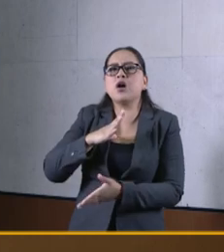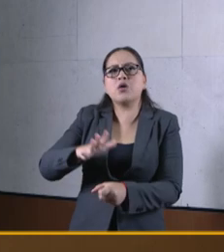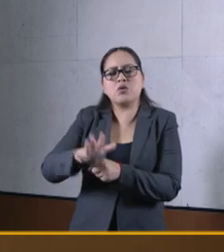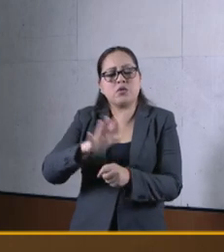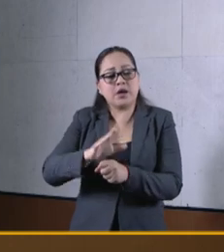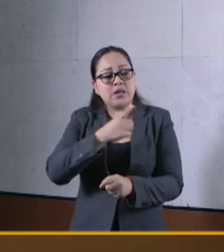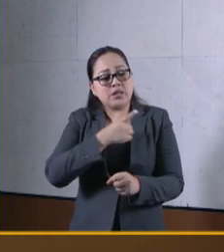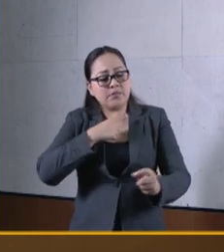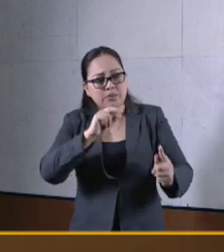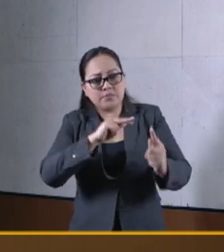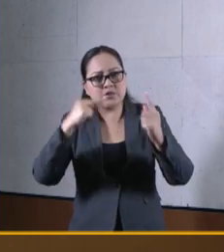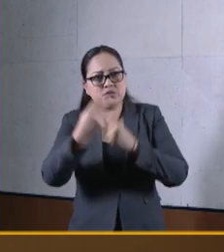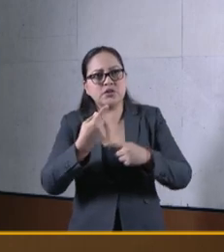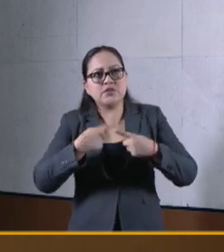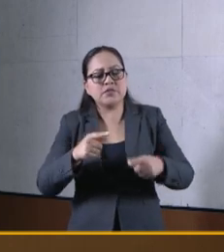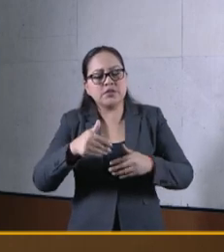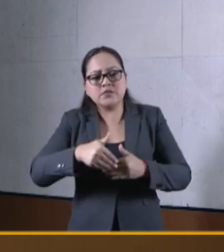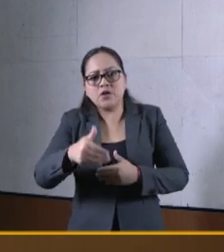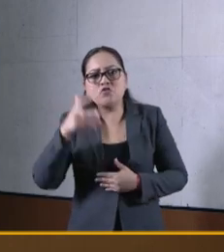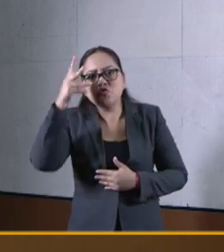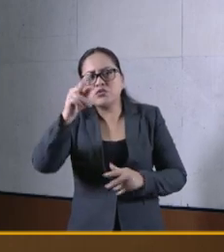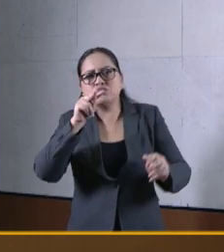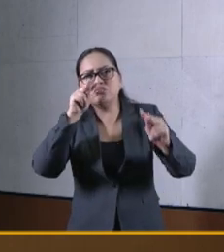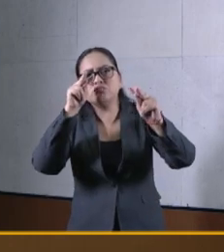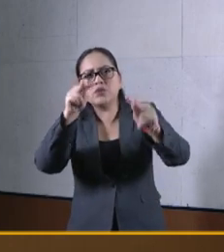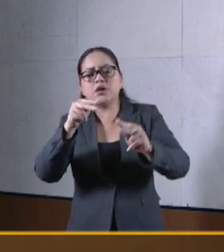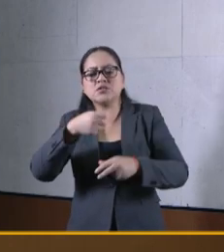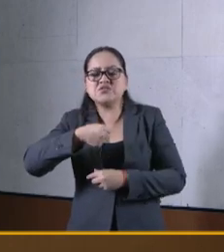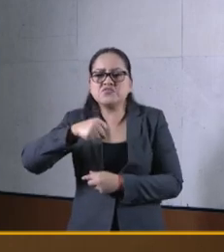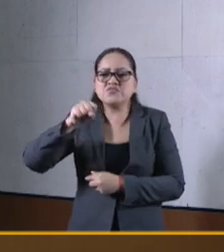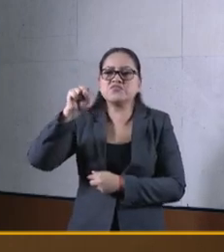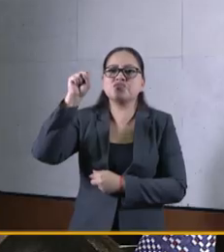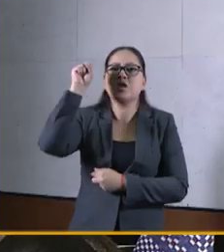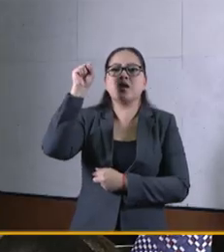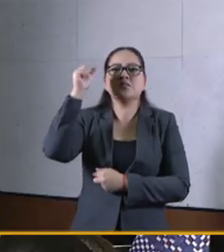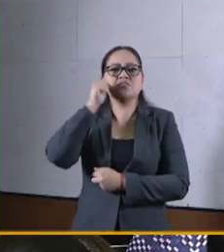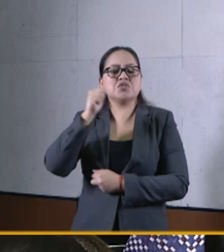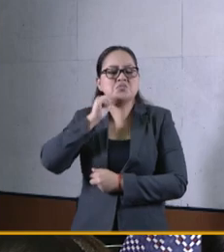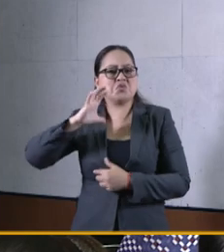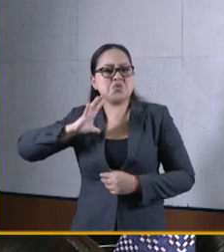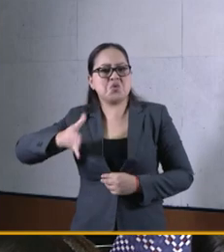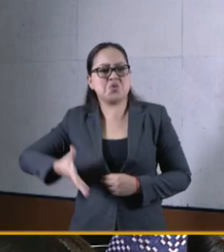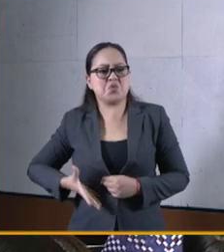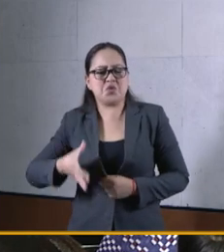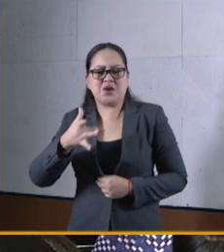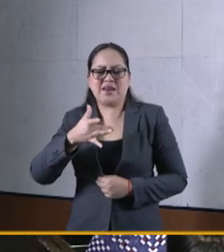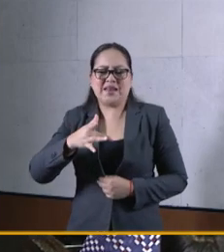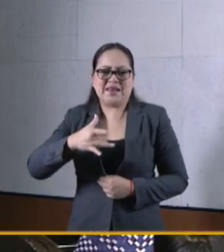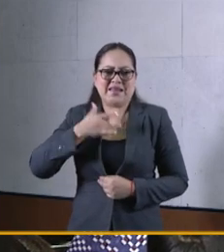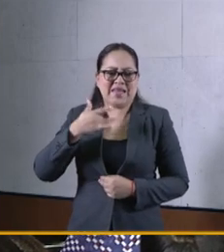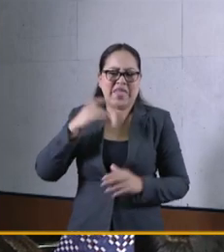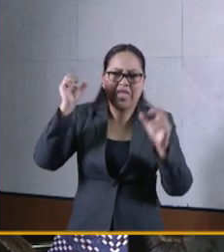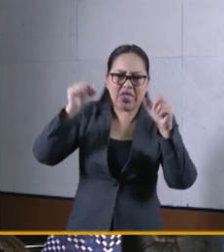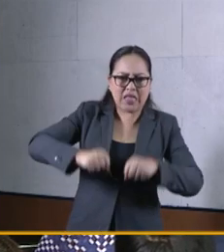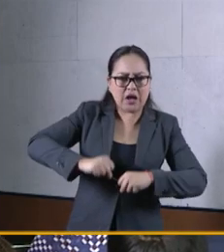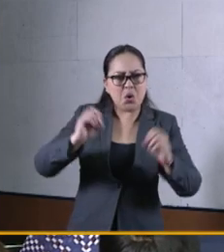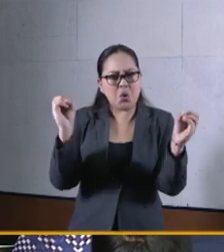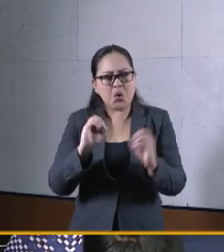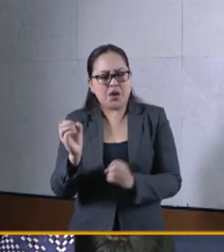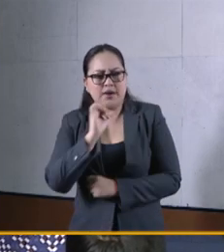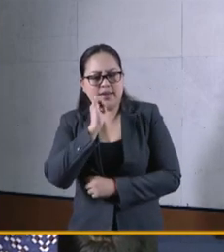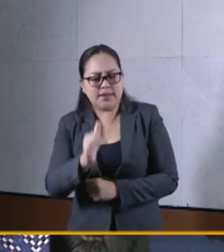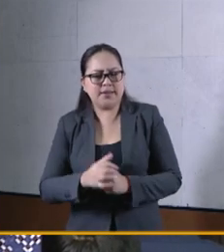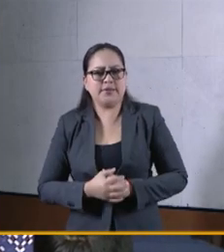visión diferente mirar hacia adelante con la cabeza en alto y sin doblegar el espíritu y esperanza